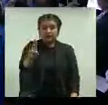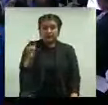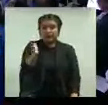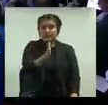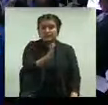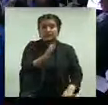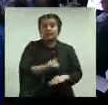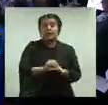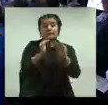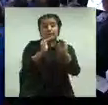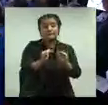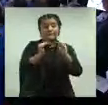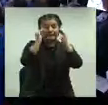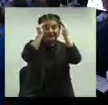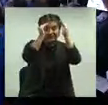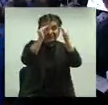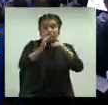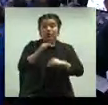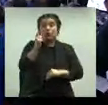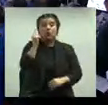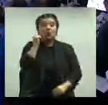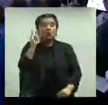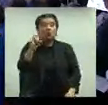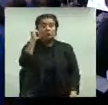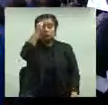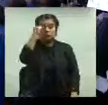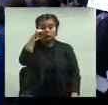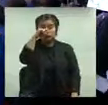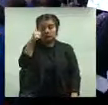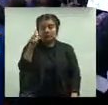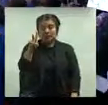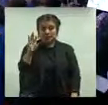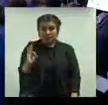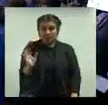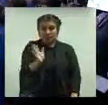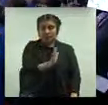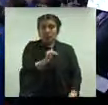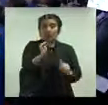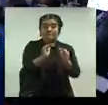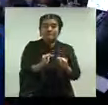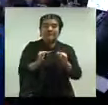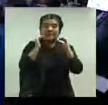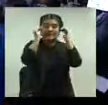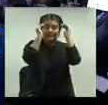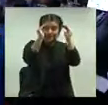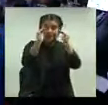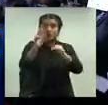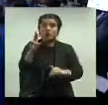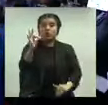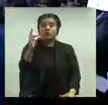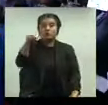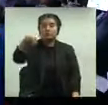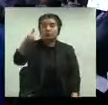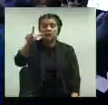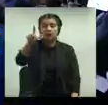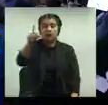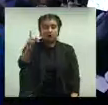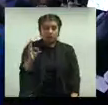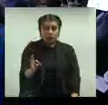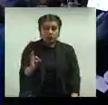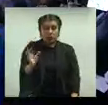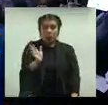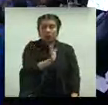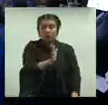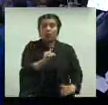Méndez. Magistrado Gustavo Adolfo Morales Duarte. Magistrado Ronaldo Manuel Colindres